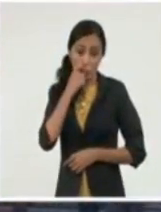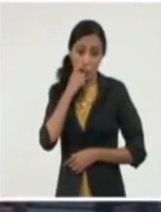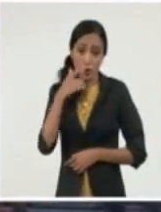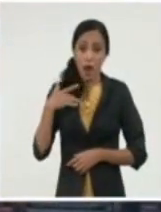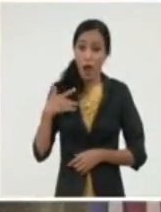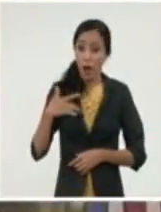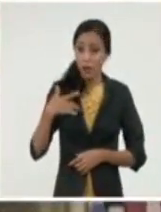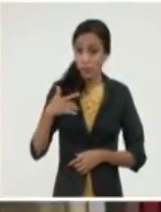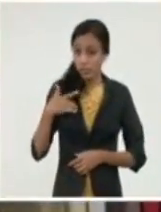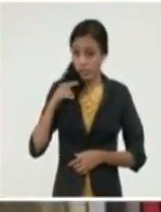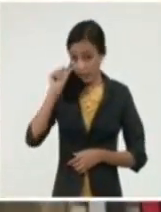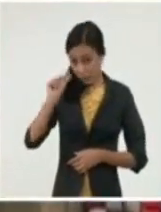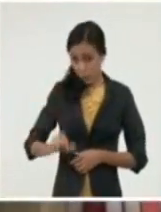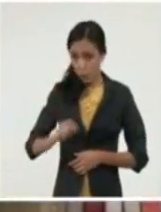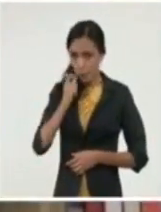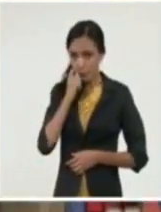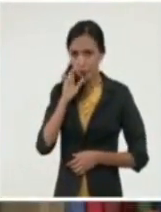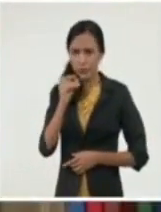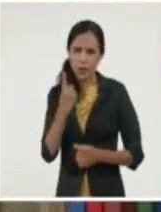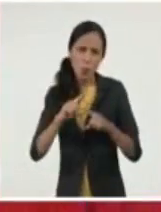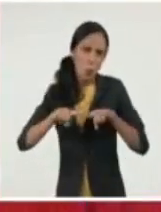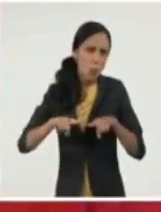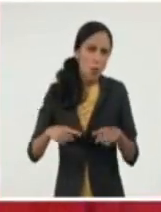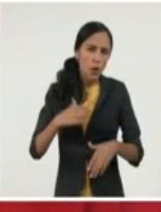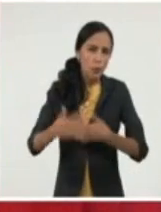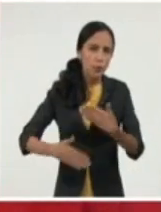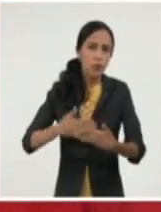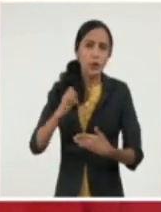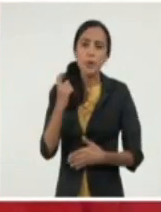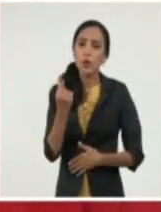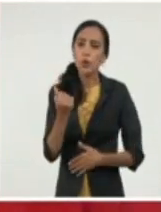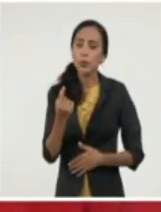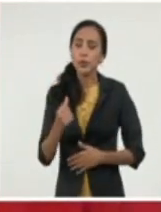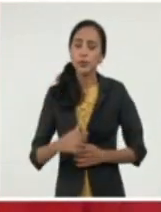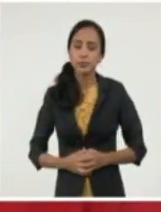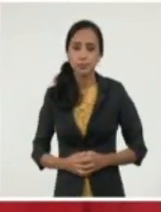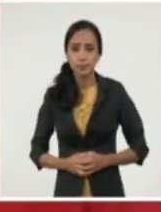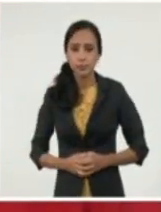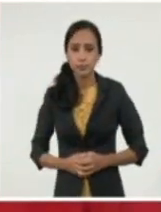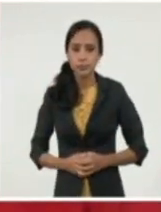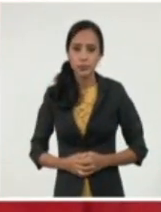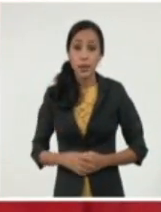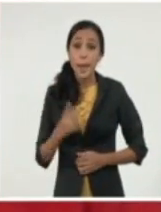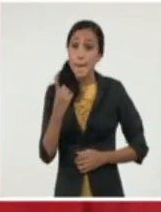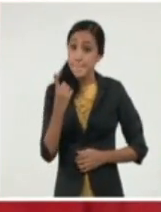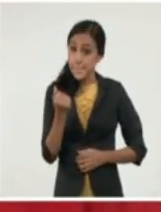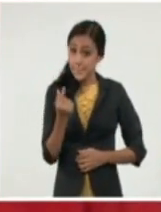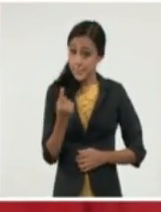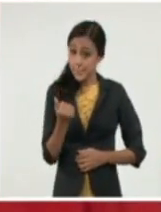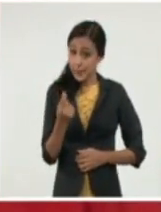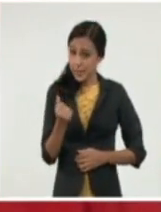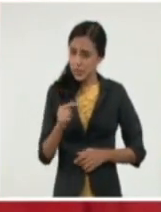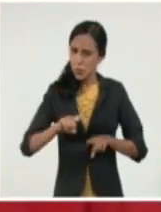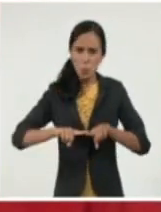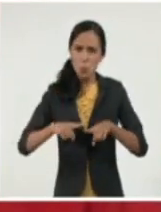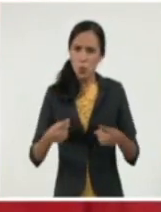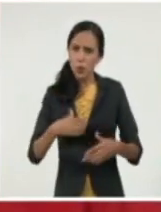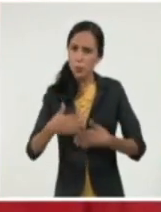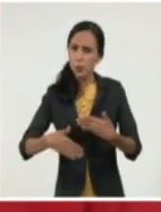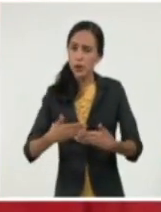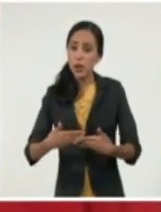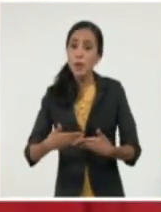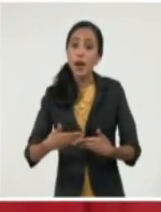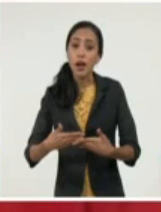Gambina, simplifica algunos por qué. El tema de precios de la economía mundial tiene mucho que ver con lo que pasa con